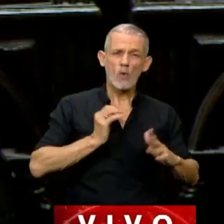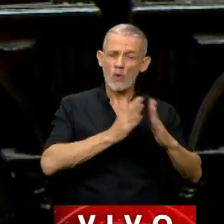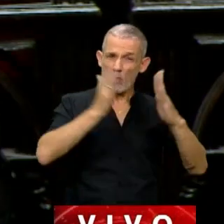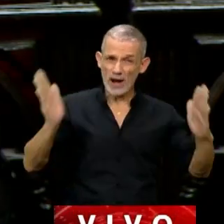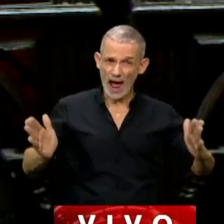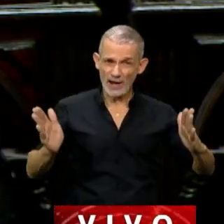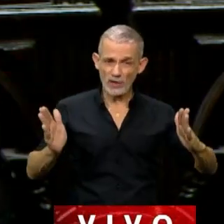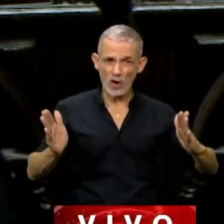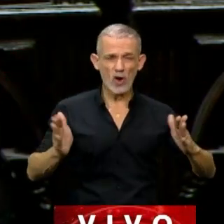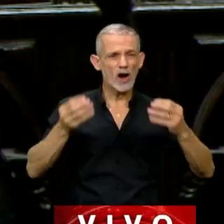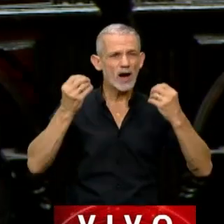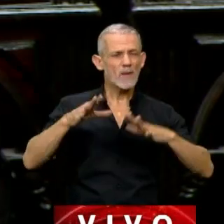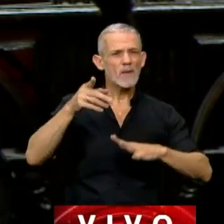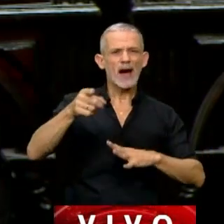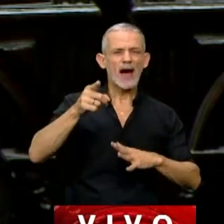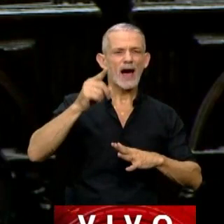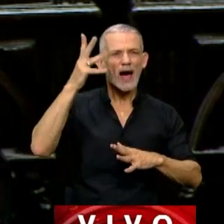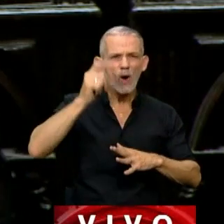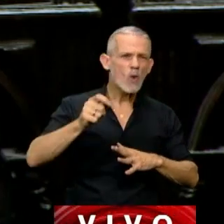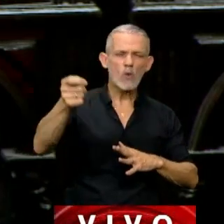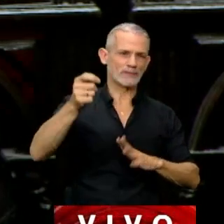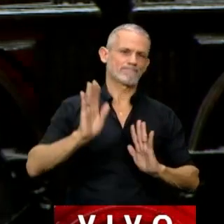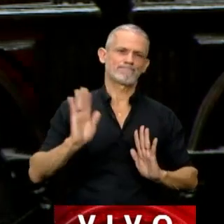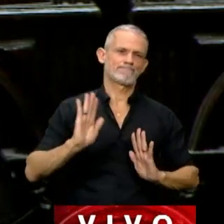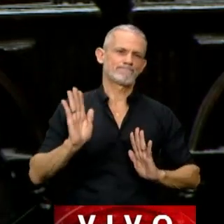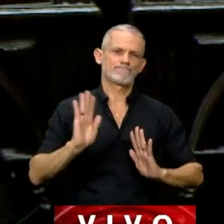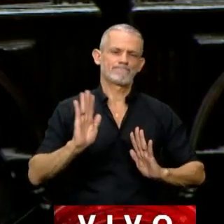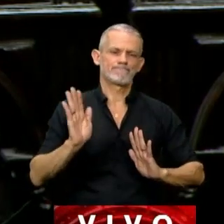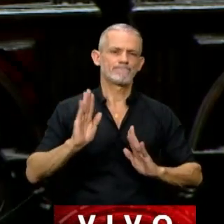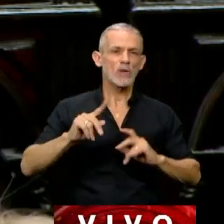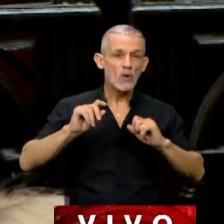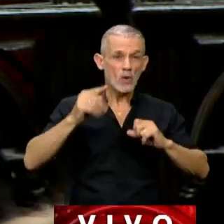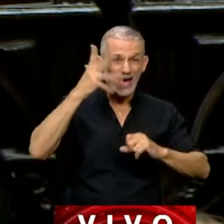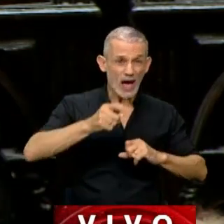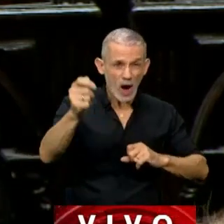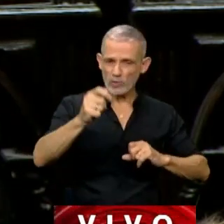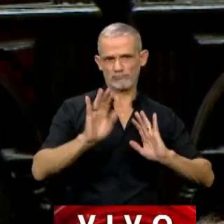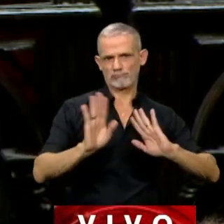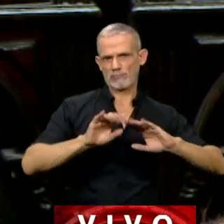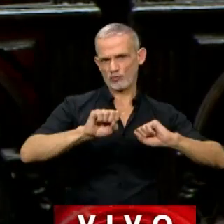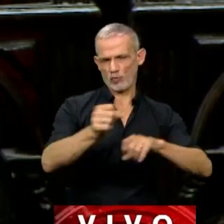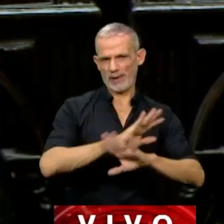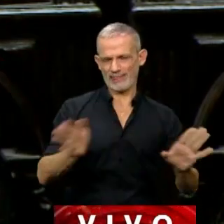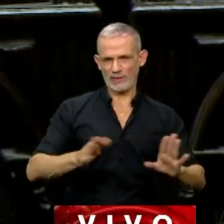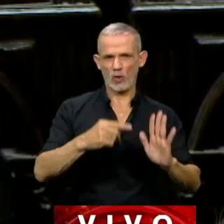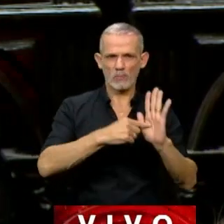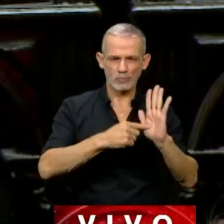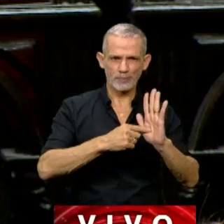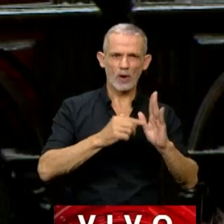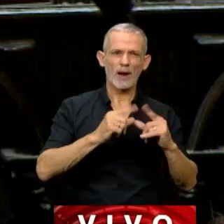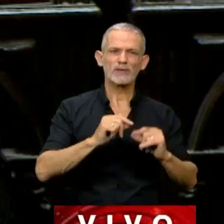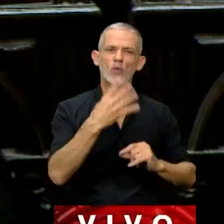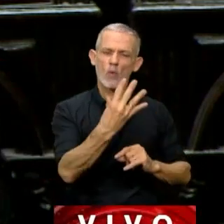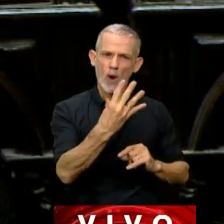de iniciar en iniciar procesos judiciales y suspender los ya iniciados capítulo cuarto del